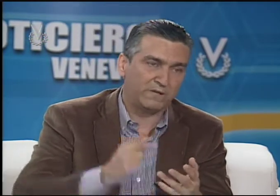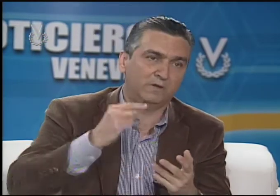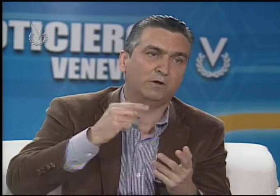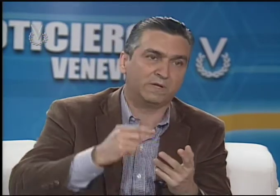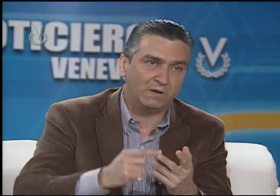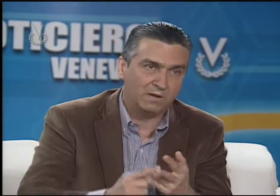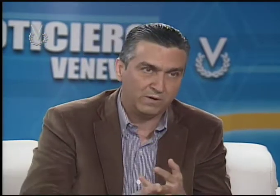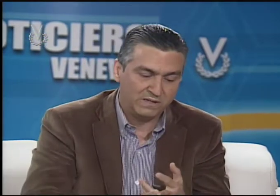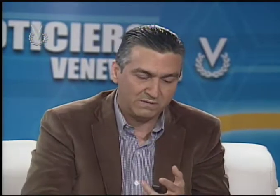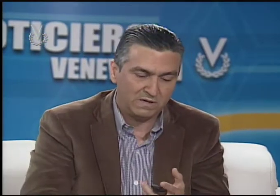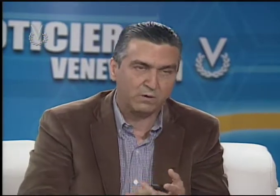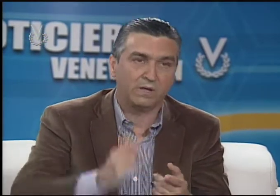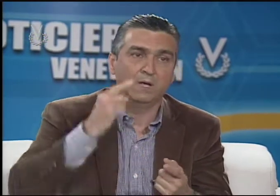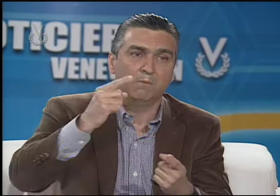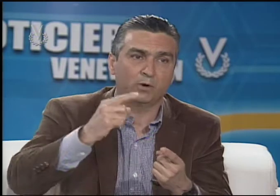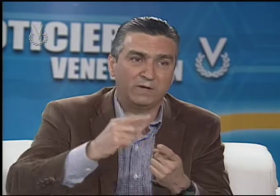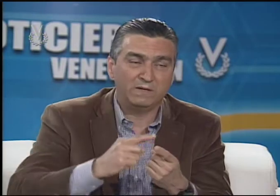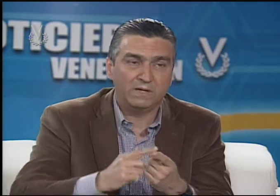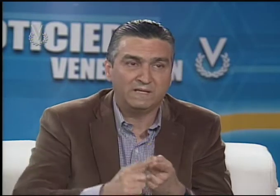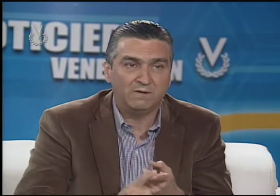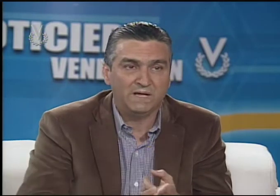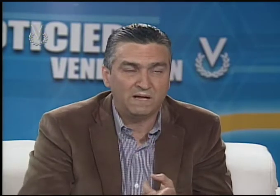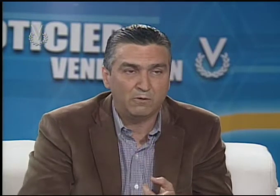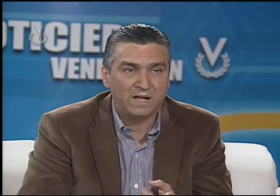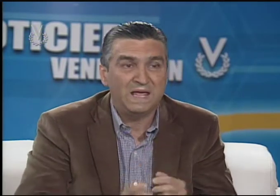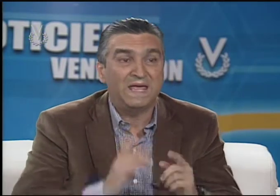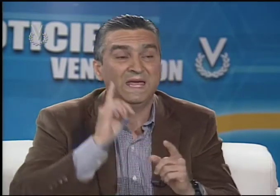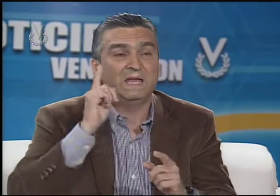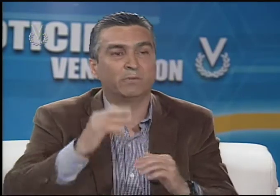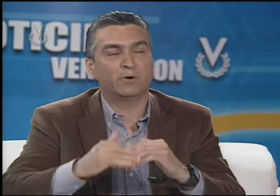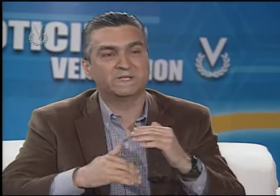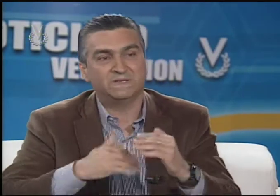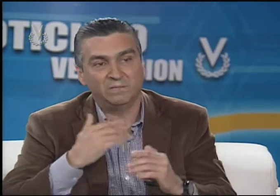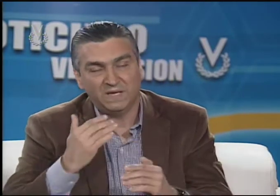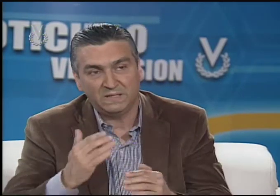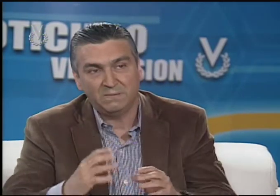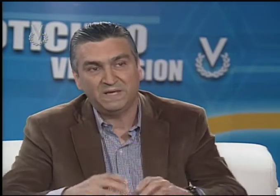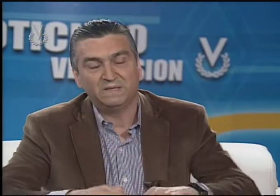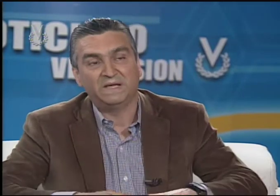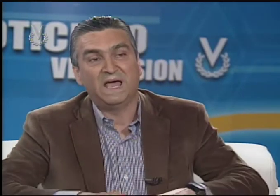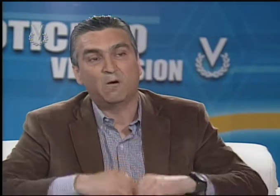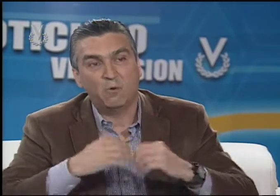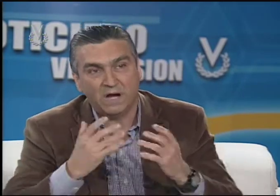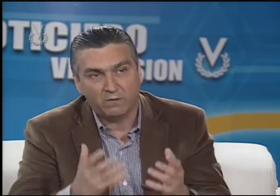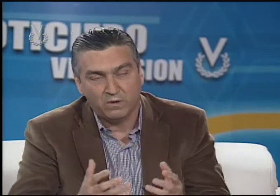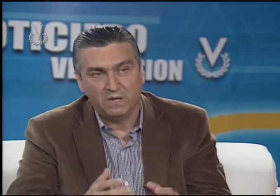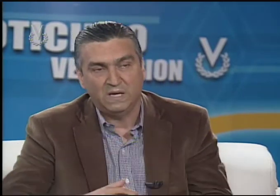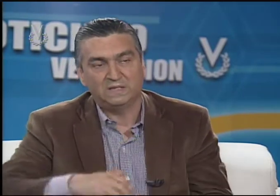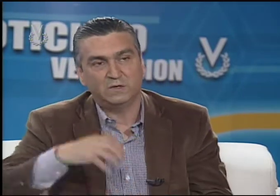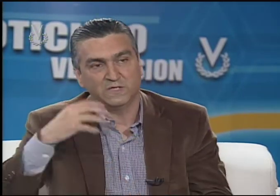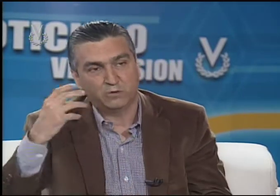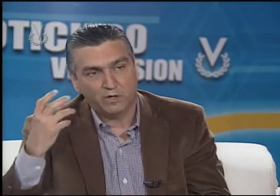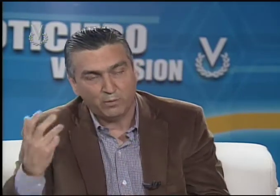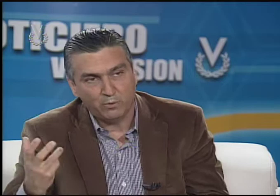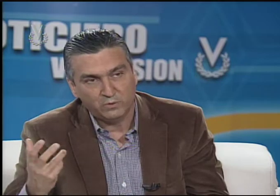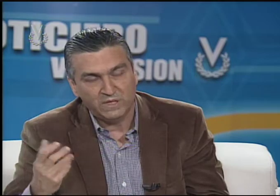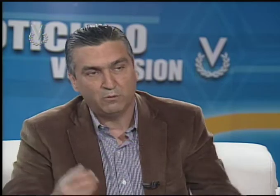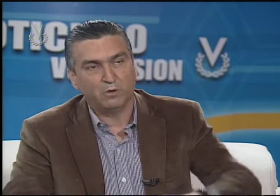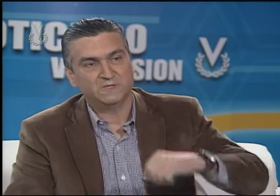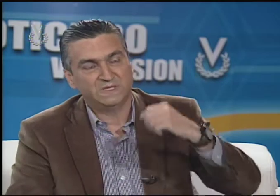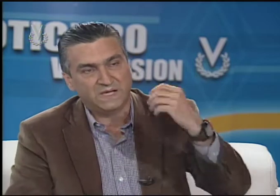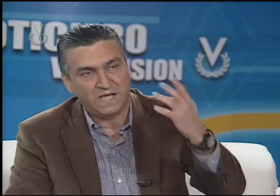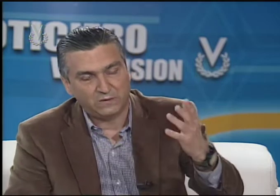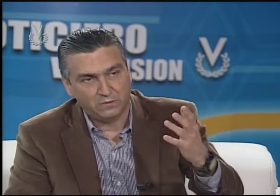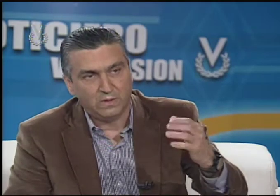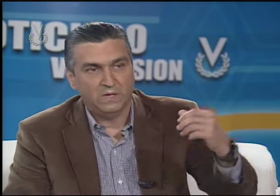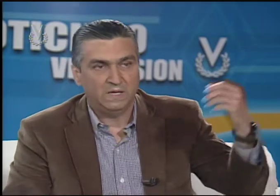familia, protegiendo a los trabajadores y trabajadoras, protegiendo la estabilidad laboral, ir progresivamente mediante acuerdos entre los sectores productivos,